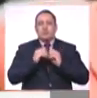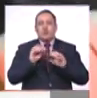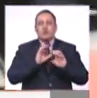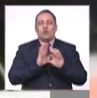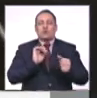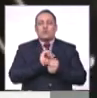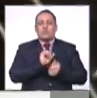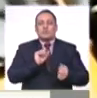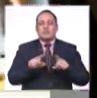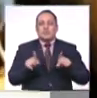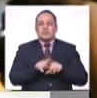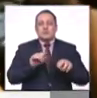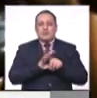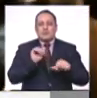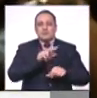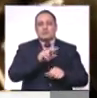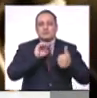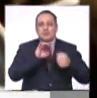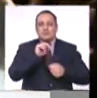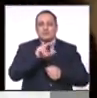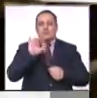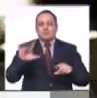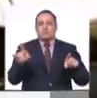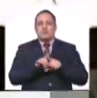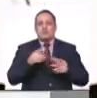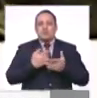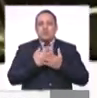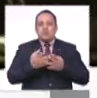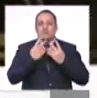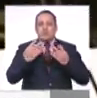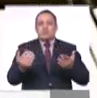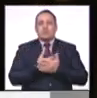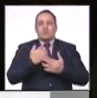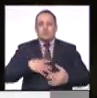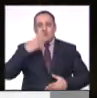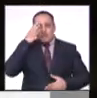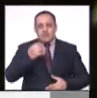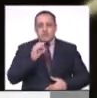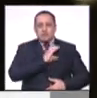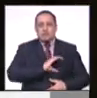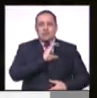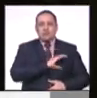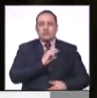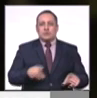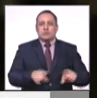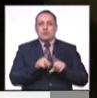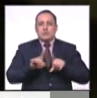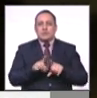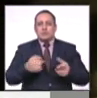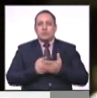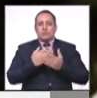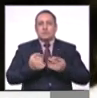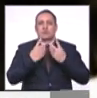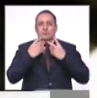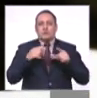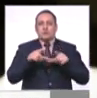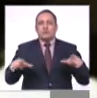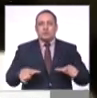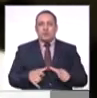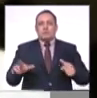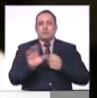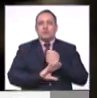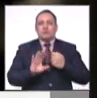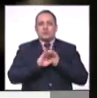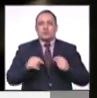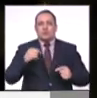Penal Decreto Legislativo 635 a fin de establecer nuevos supuestos de conductas delictivas y ampliar el umbral de protección